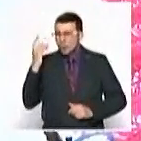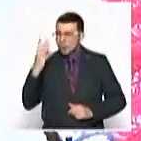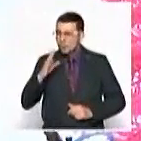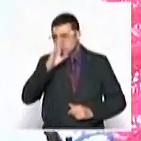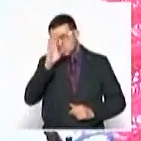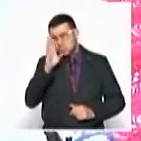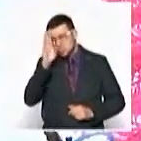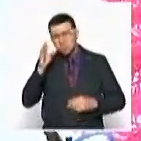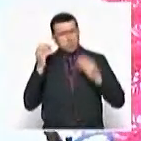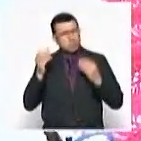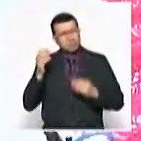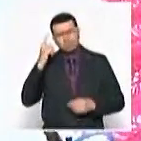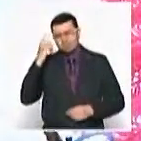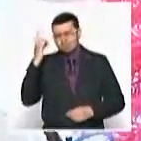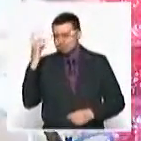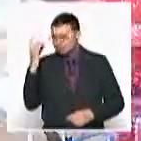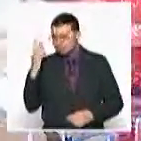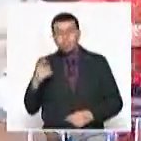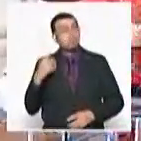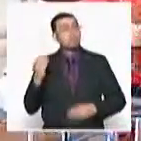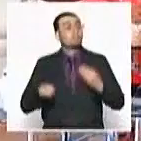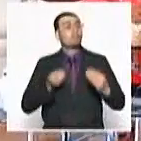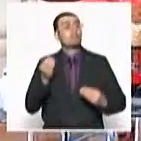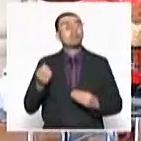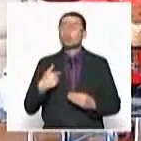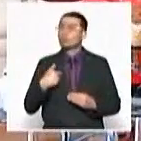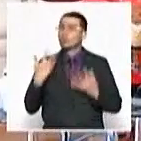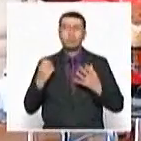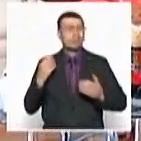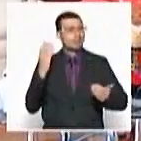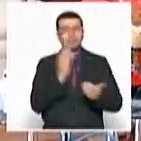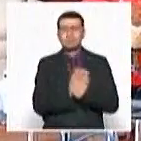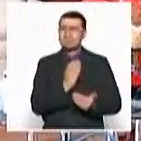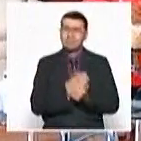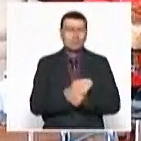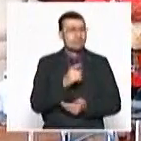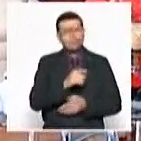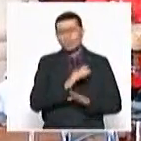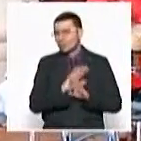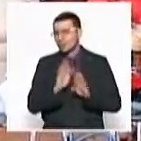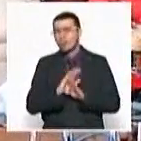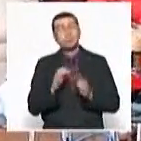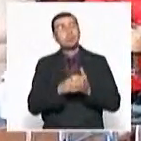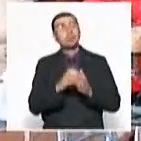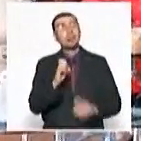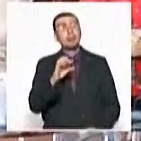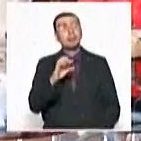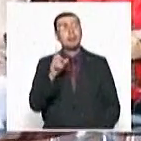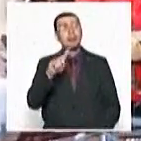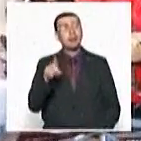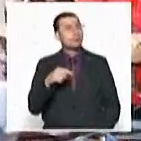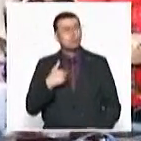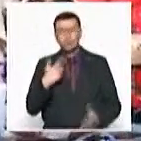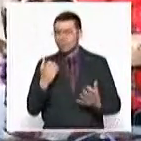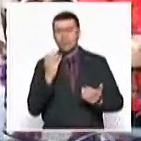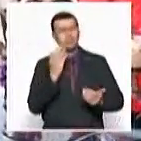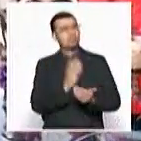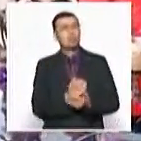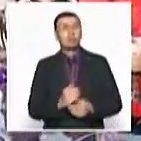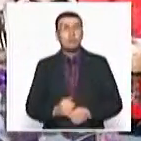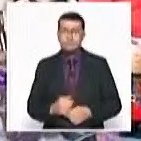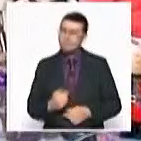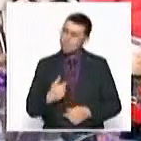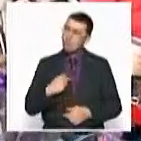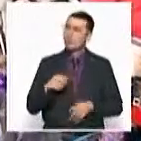frecuentes? La verdad, no quiero consultar más a la EPS. Yo voy a hacer una crítica constructiva porque